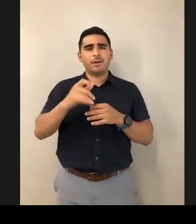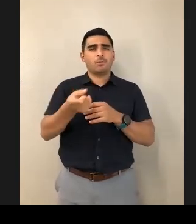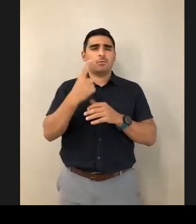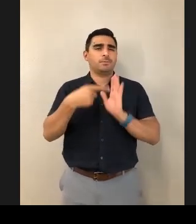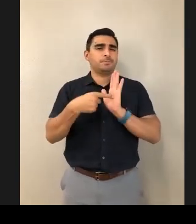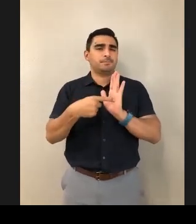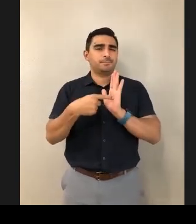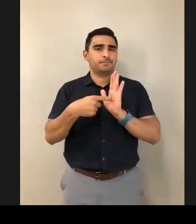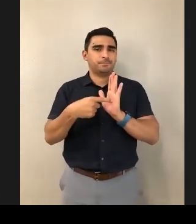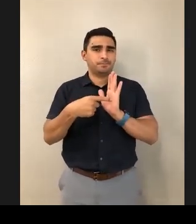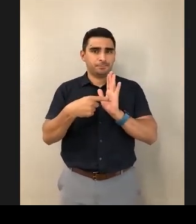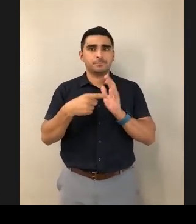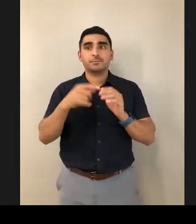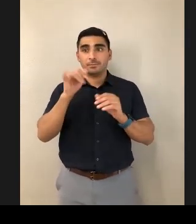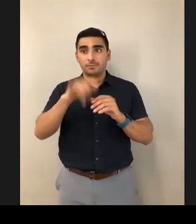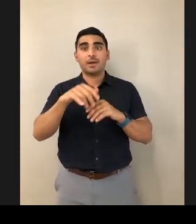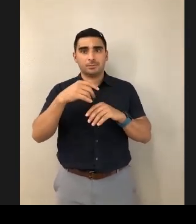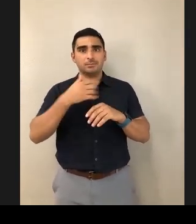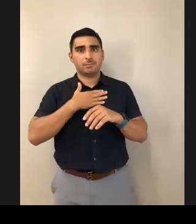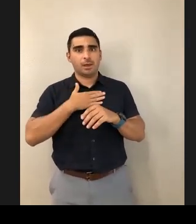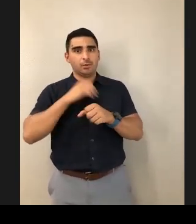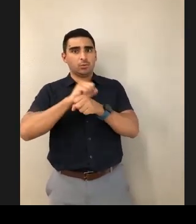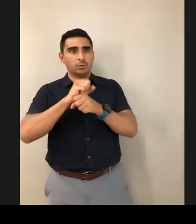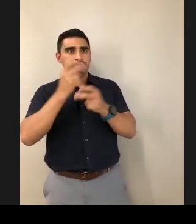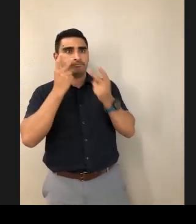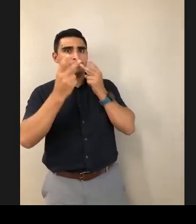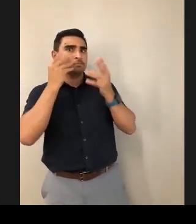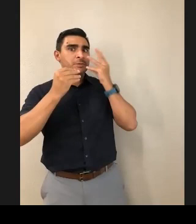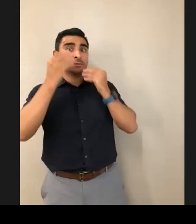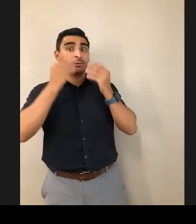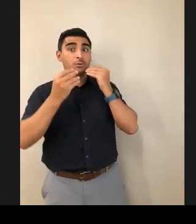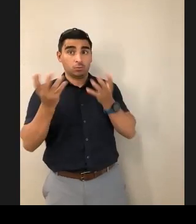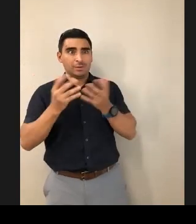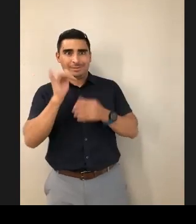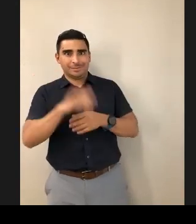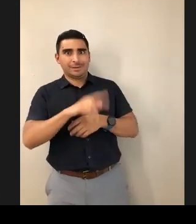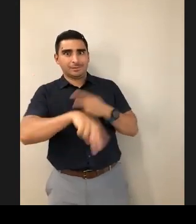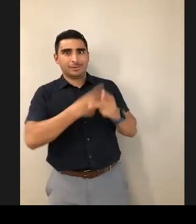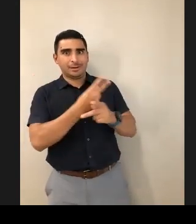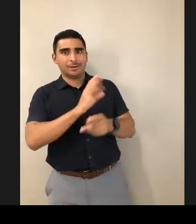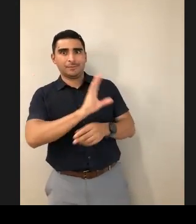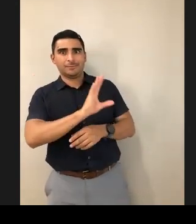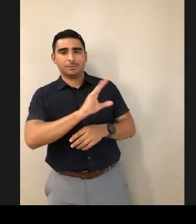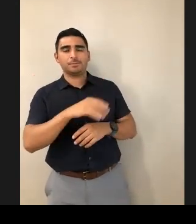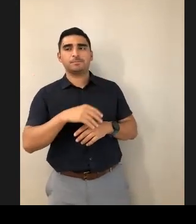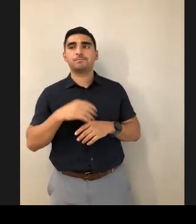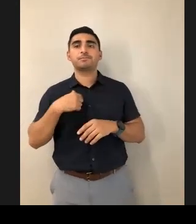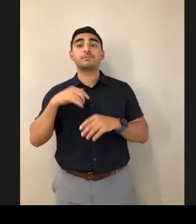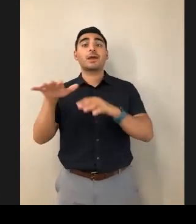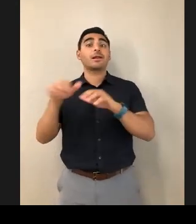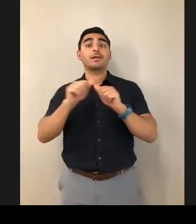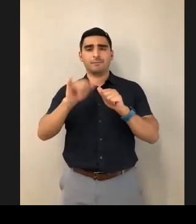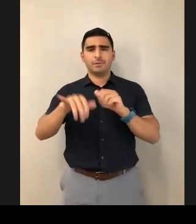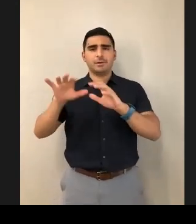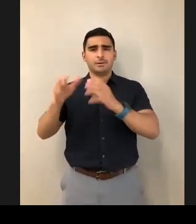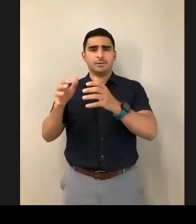Eso es para hablar del nivel de casos que miré ahí, y